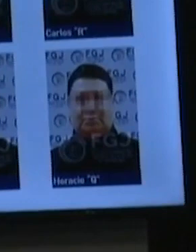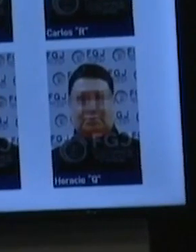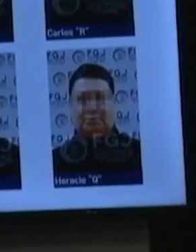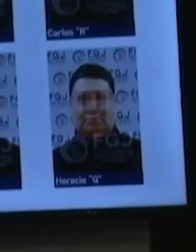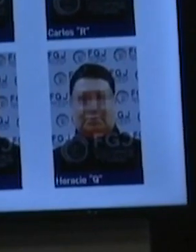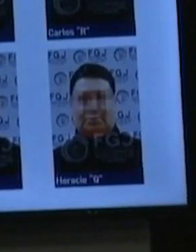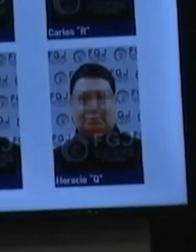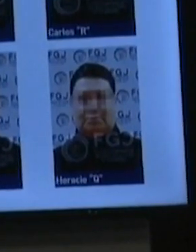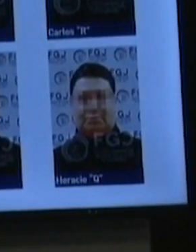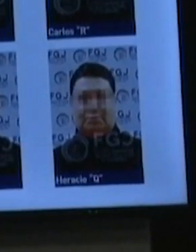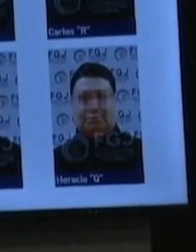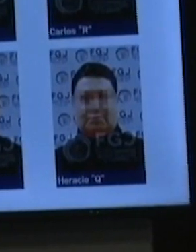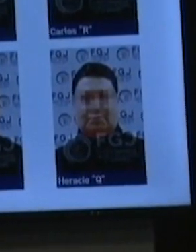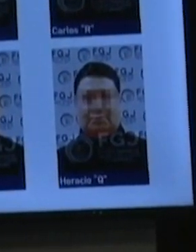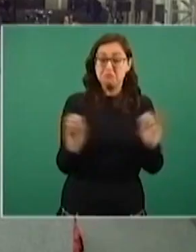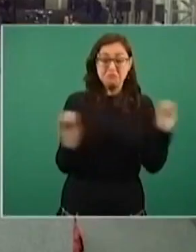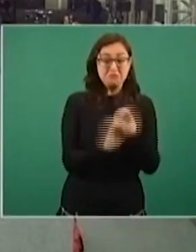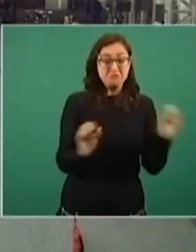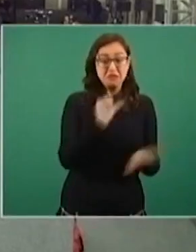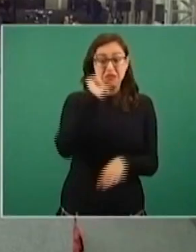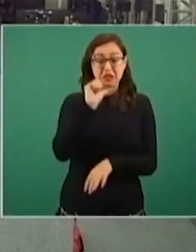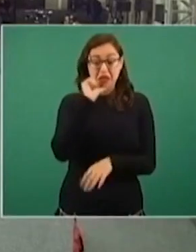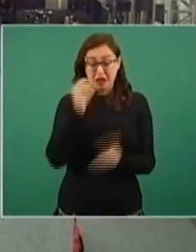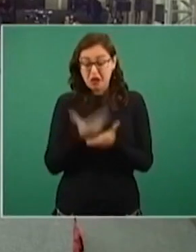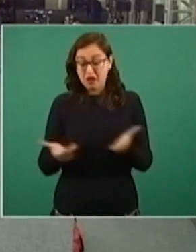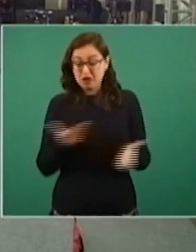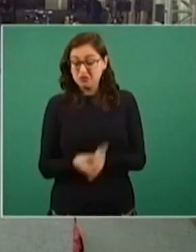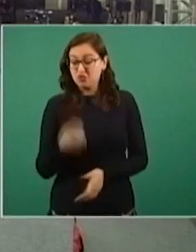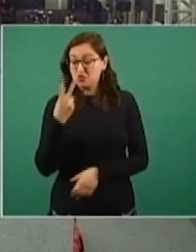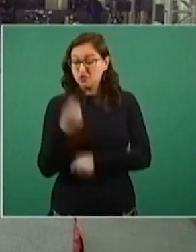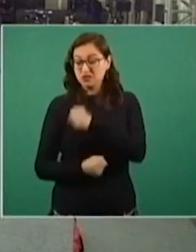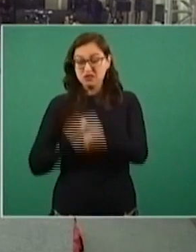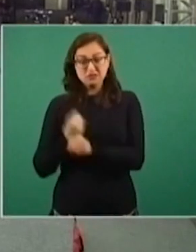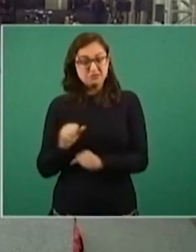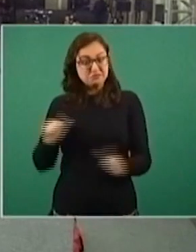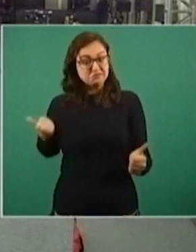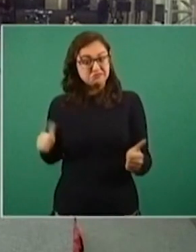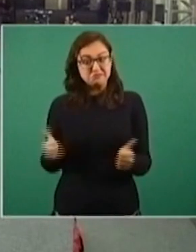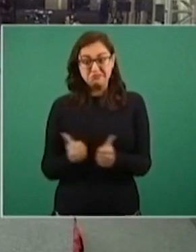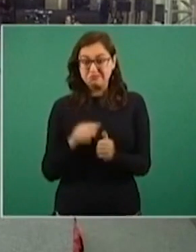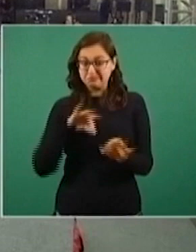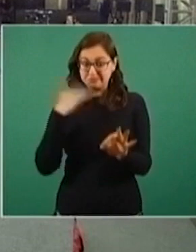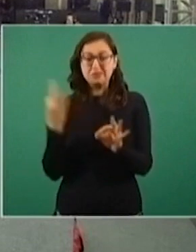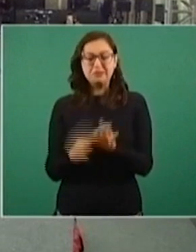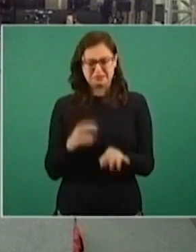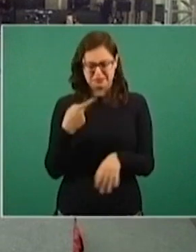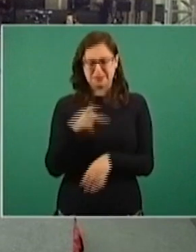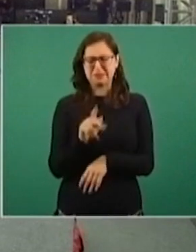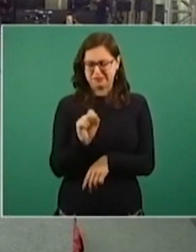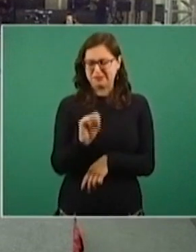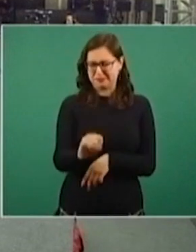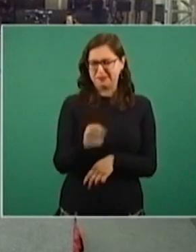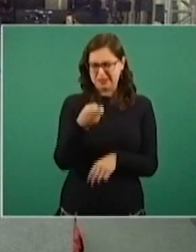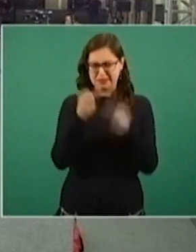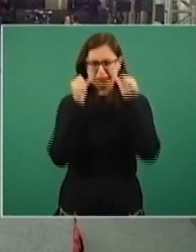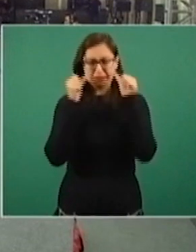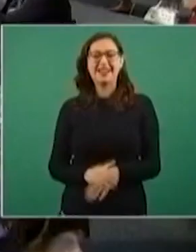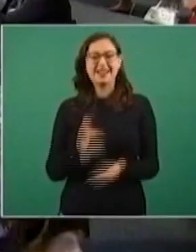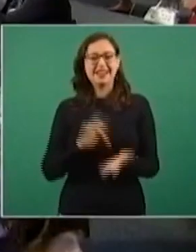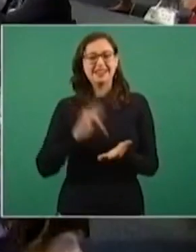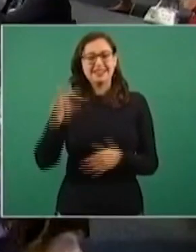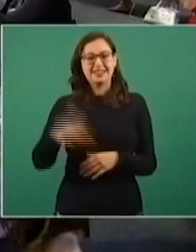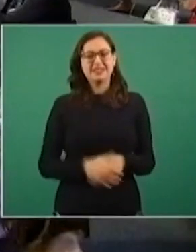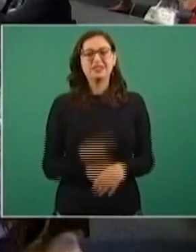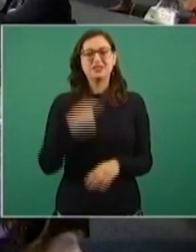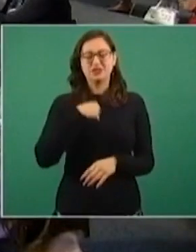los asesinatos o solo los encubrieron. Además de los agentes estatales, está en el punto de mira el Instituto Nacional de Migración. Al